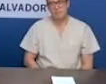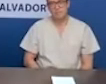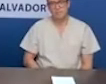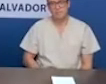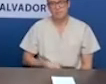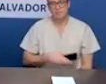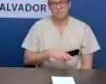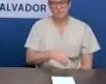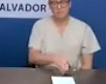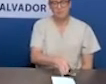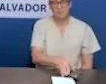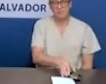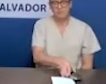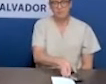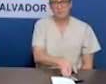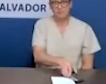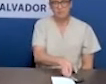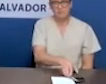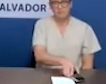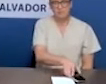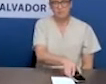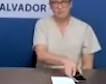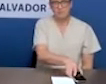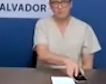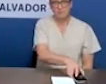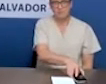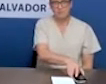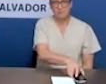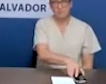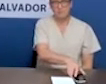hacer el diagnóstico y en hacer el inicio del tratamiento.